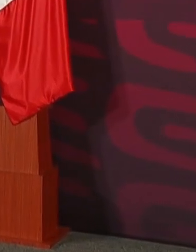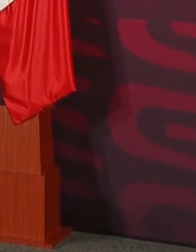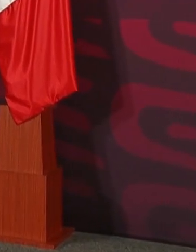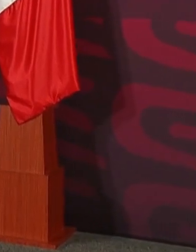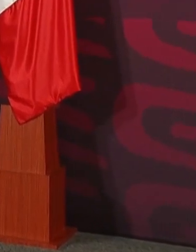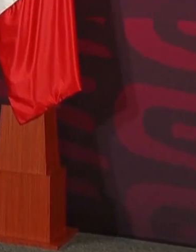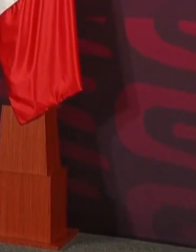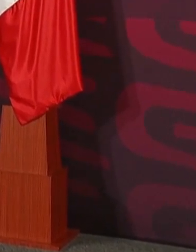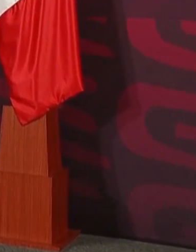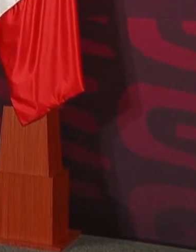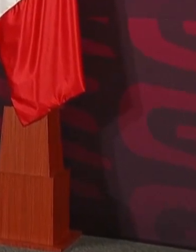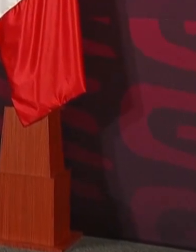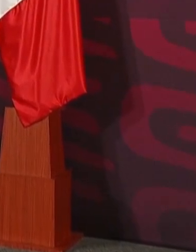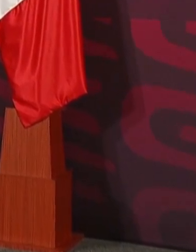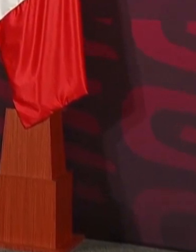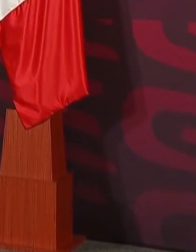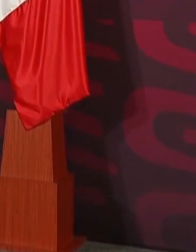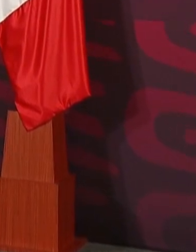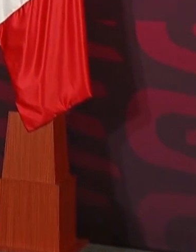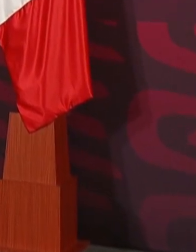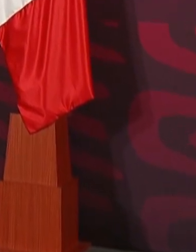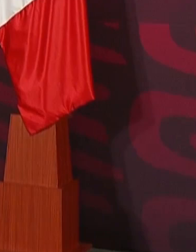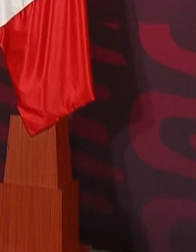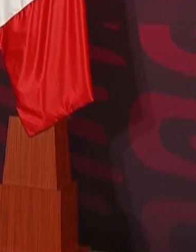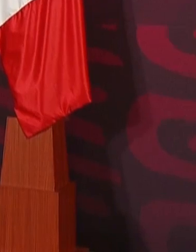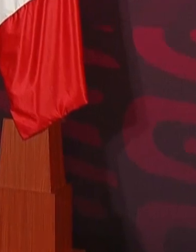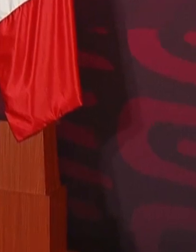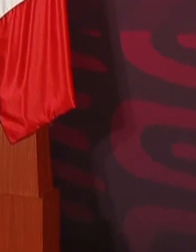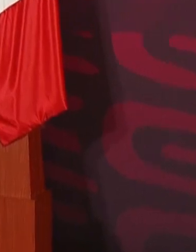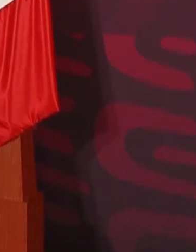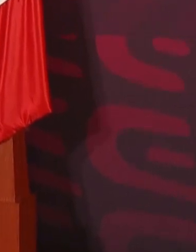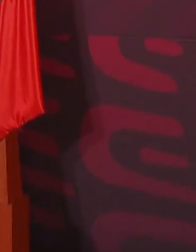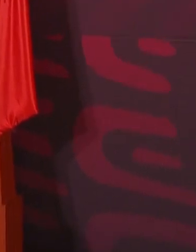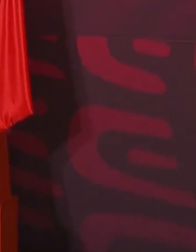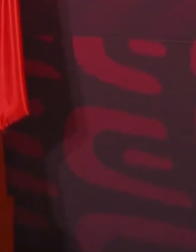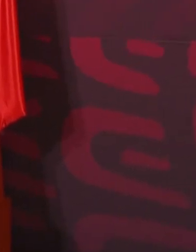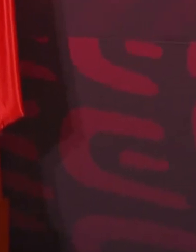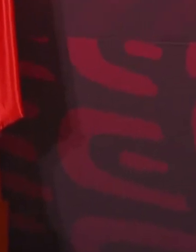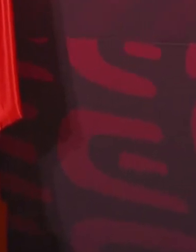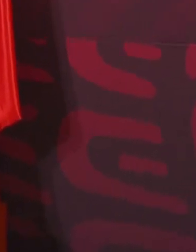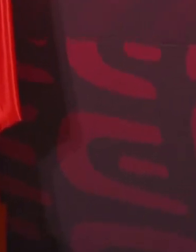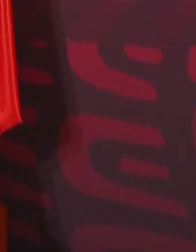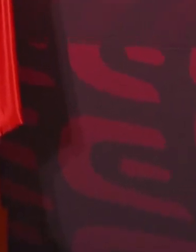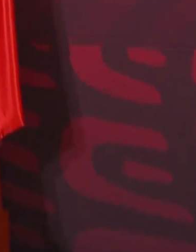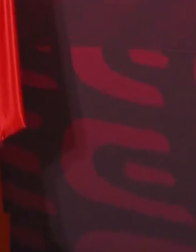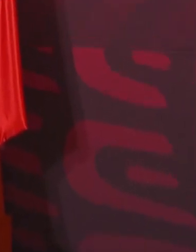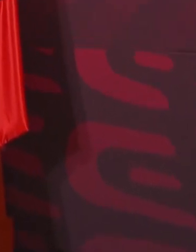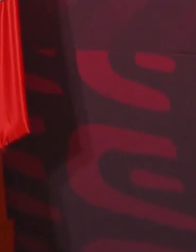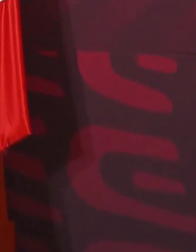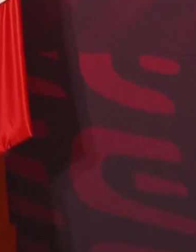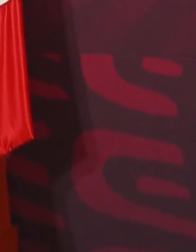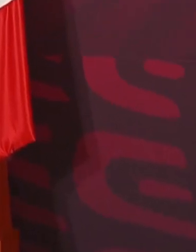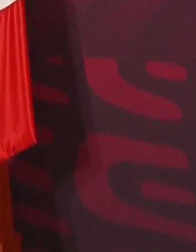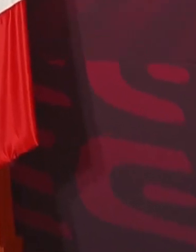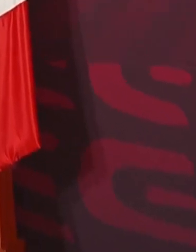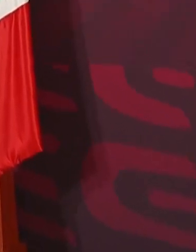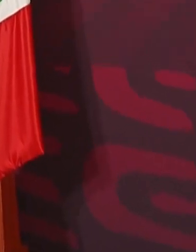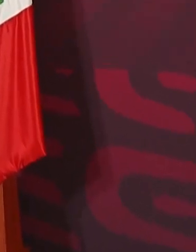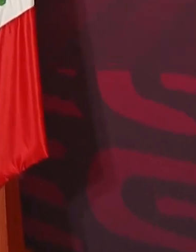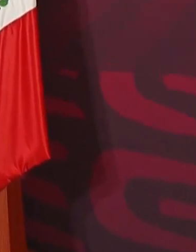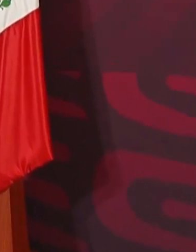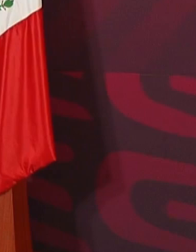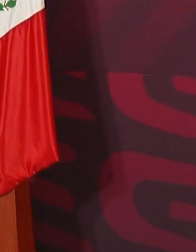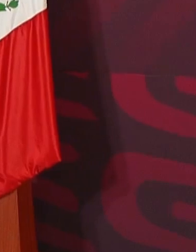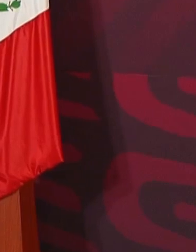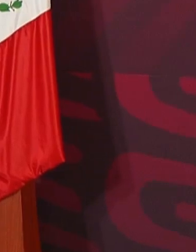supérame y deja hablar mal de mí. Tienes que saber perder, igualito